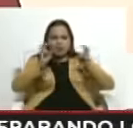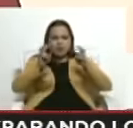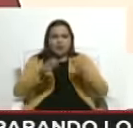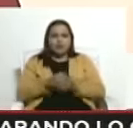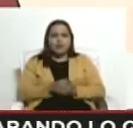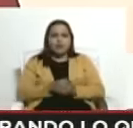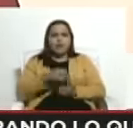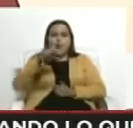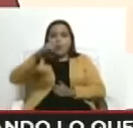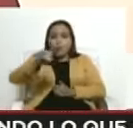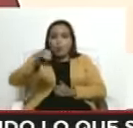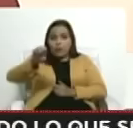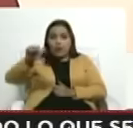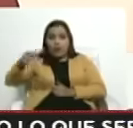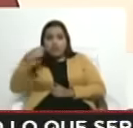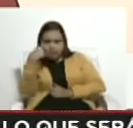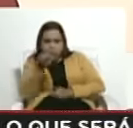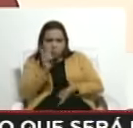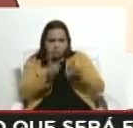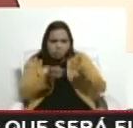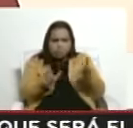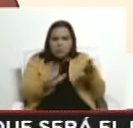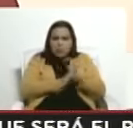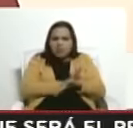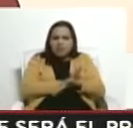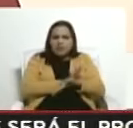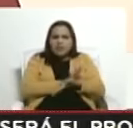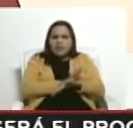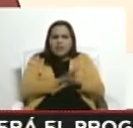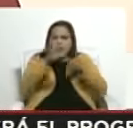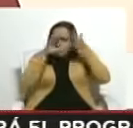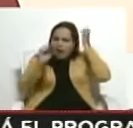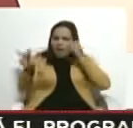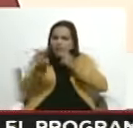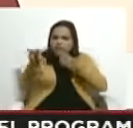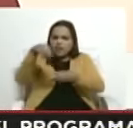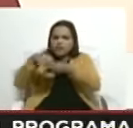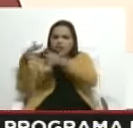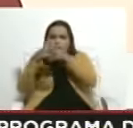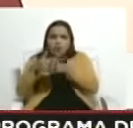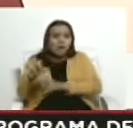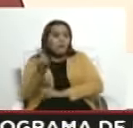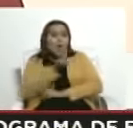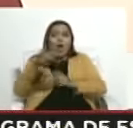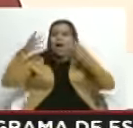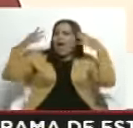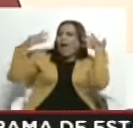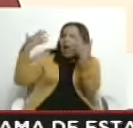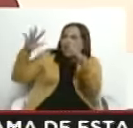condenó cuando invadieron la embajada de Venezuela en los Estados Unidos? No, aplaudió,